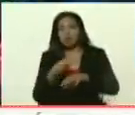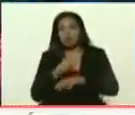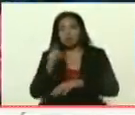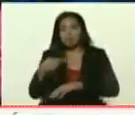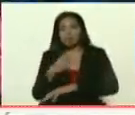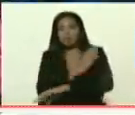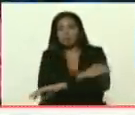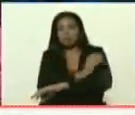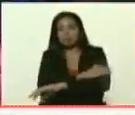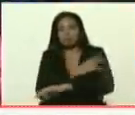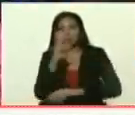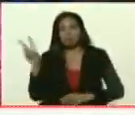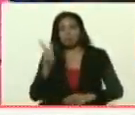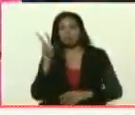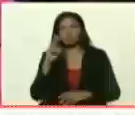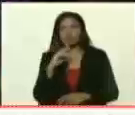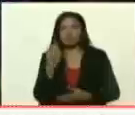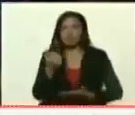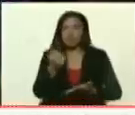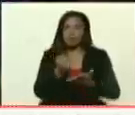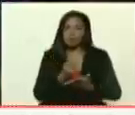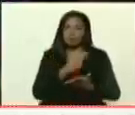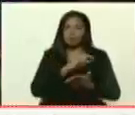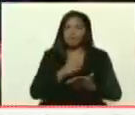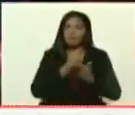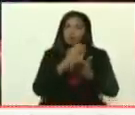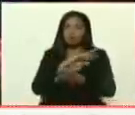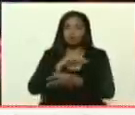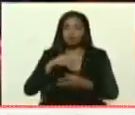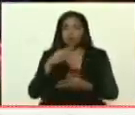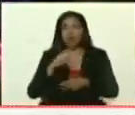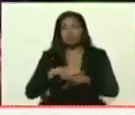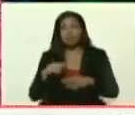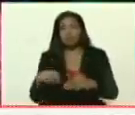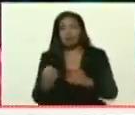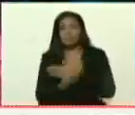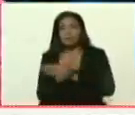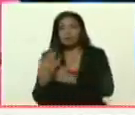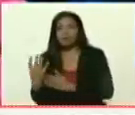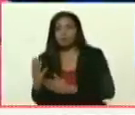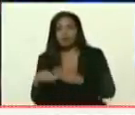de la oposición venezolana. Es el aporte que podemos ofrecer a esta hora desde el Palacio de